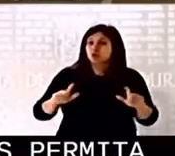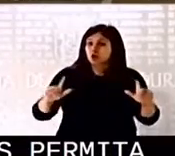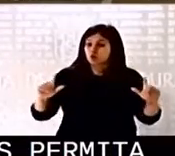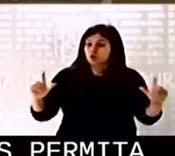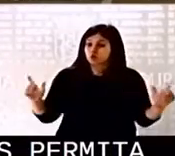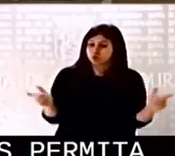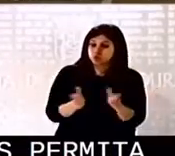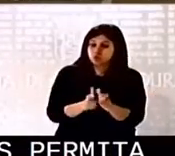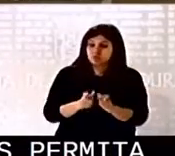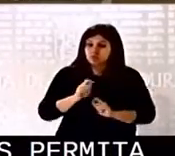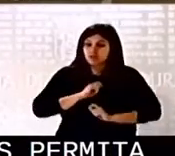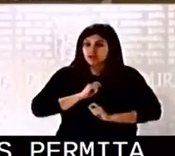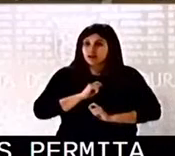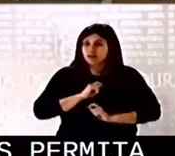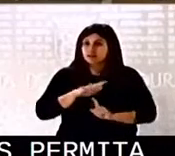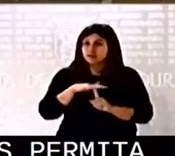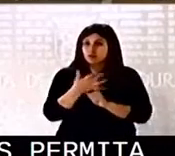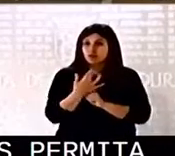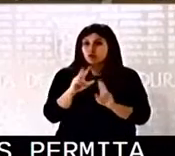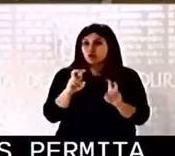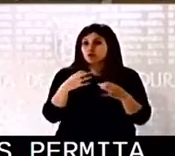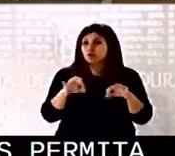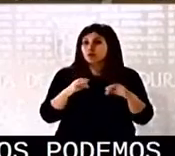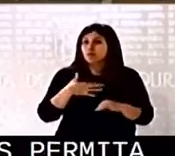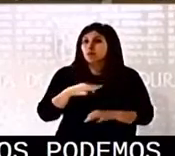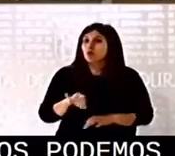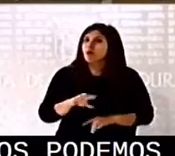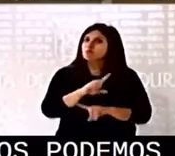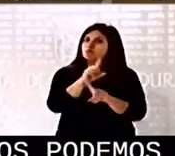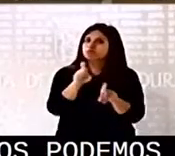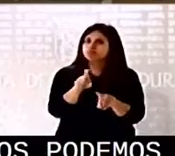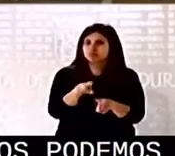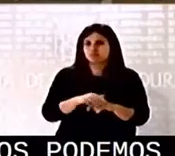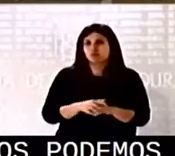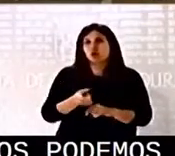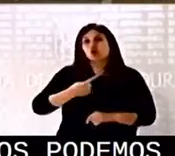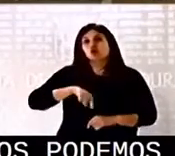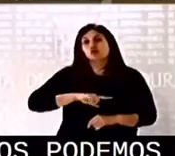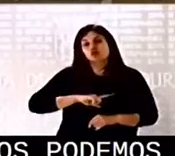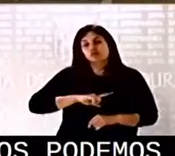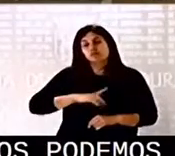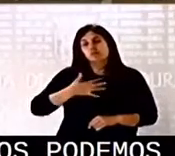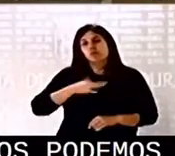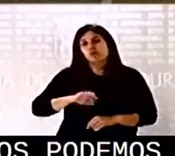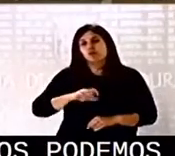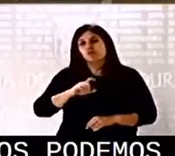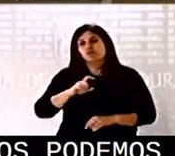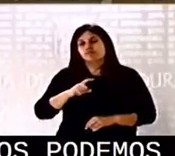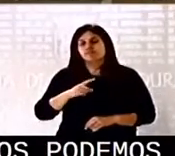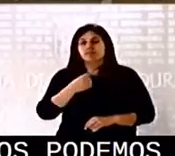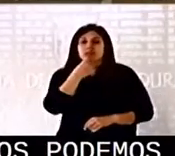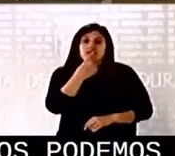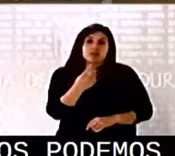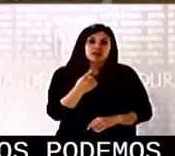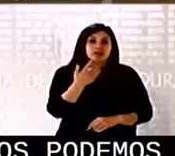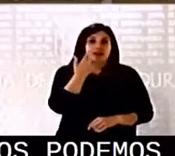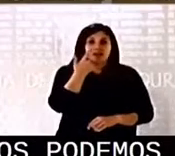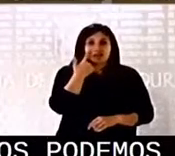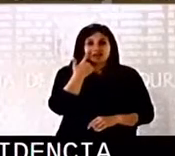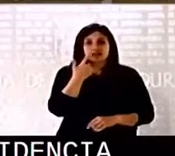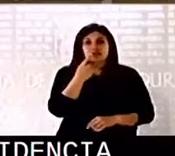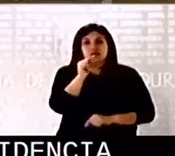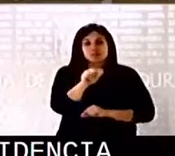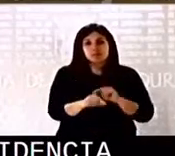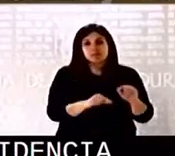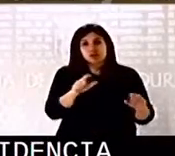nueva normalidad. Nosotros podemos asegurar la inmunogenicidad, pero la incidencia depende de todas y de